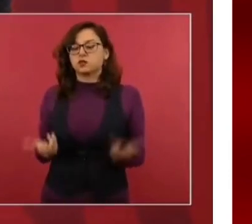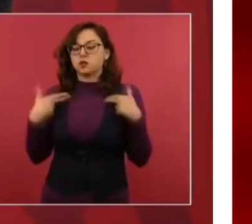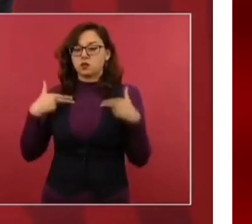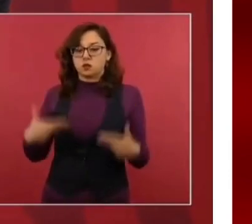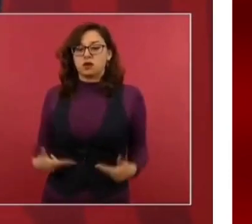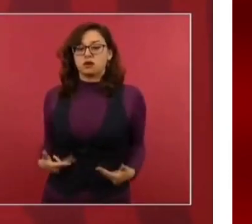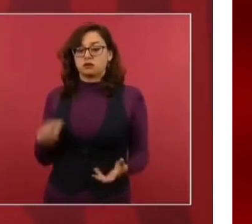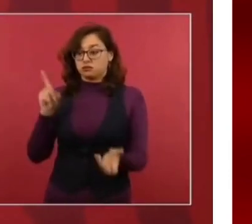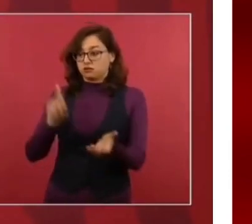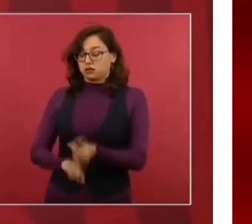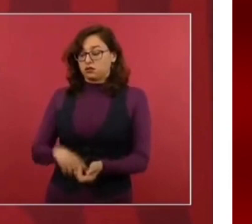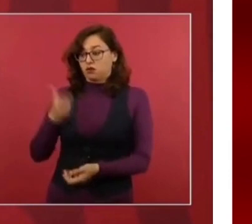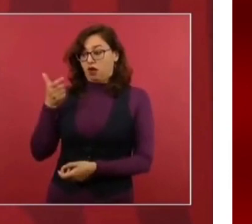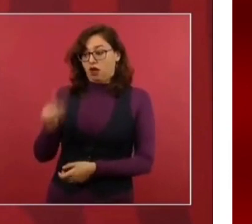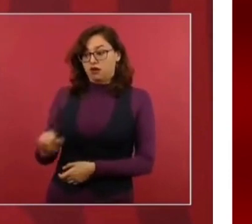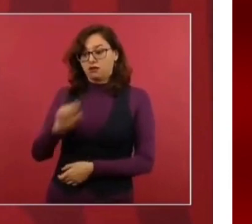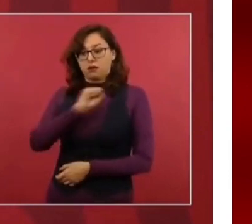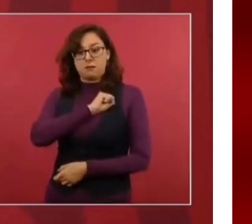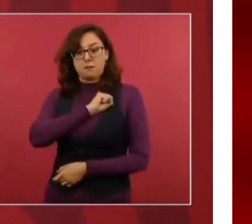llevan